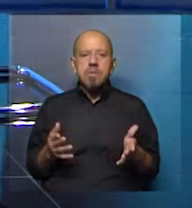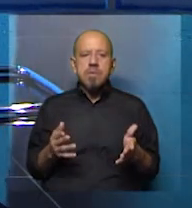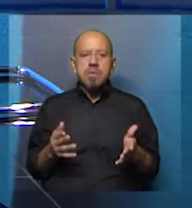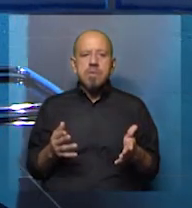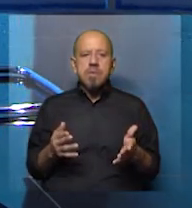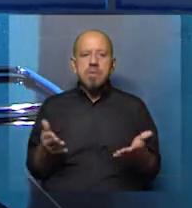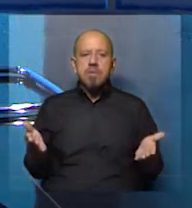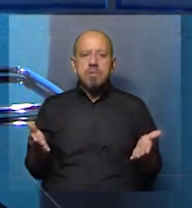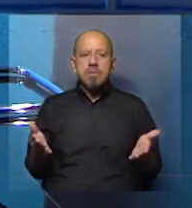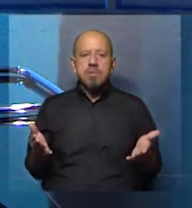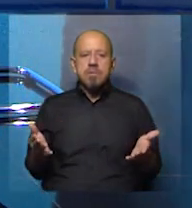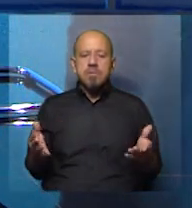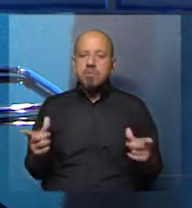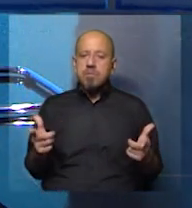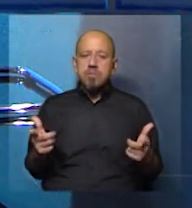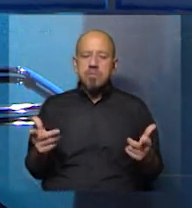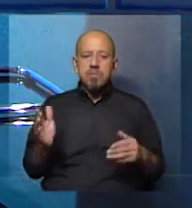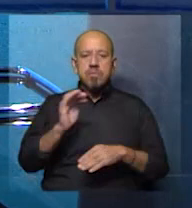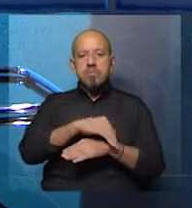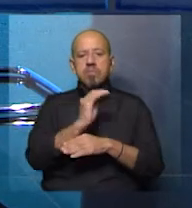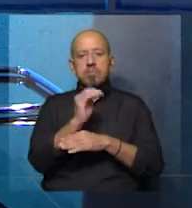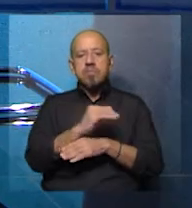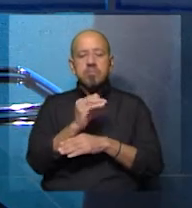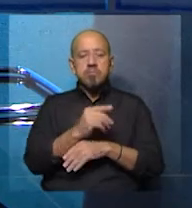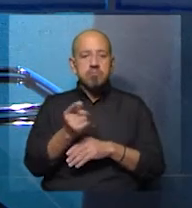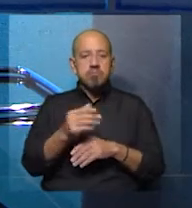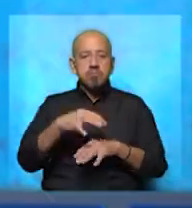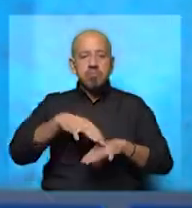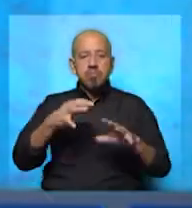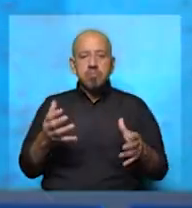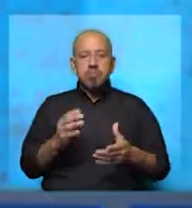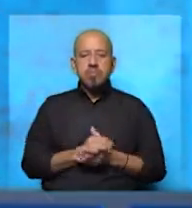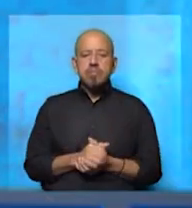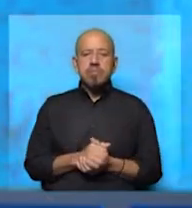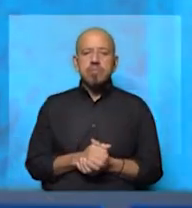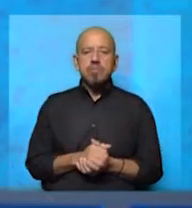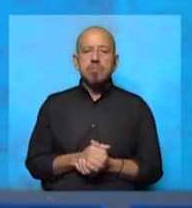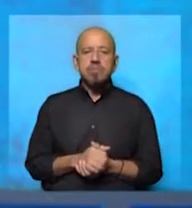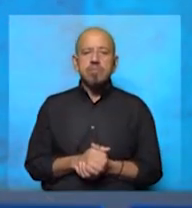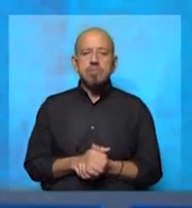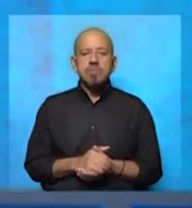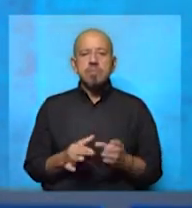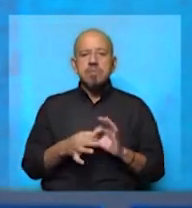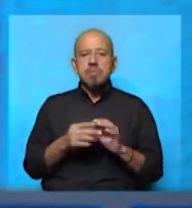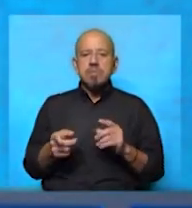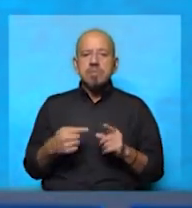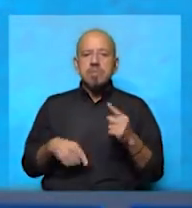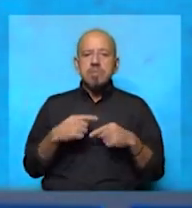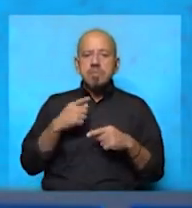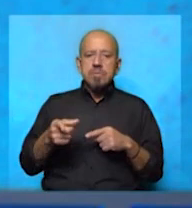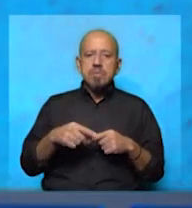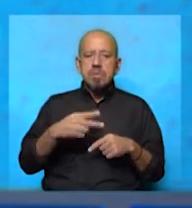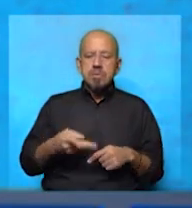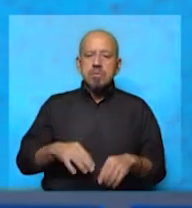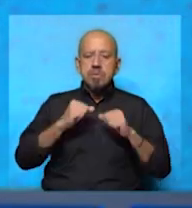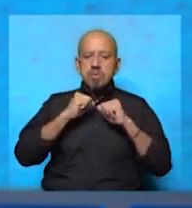contenedor no está lleno y se recoge con la regularidad que tiene que ser recoge acá conecto con otra de tus responsabilidades en los últimos tiempos cuando fuiste subsecretaria